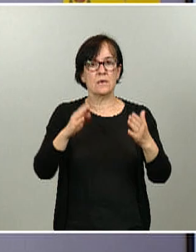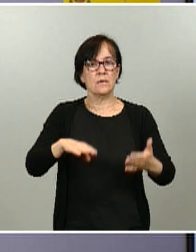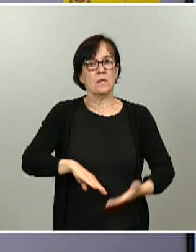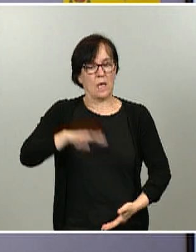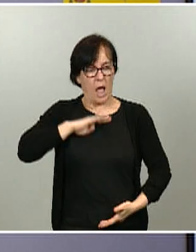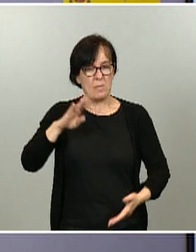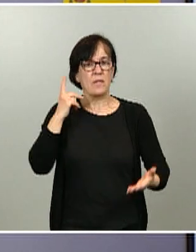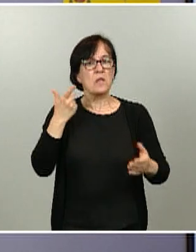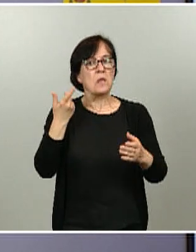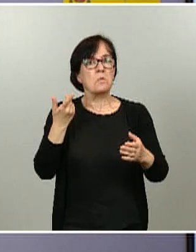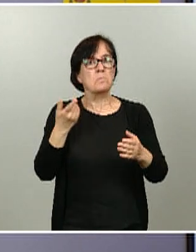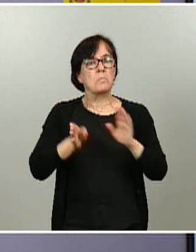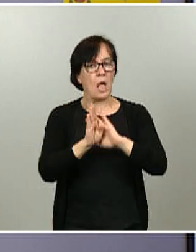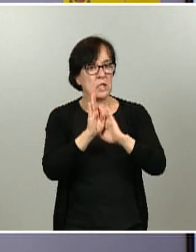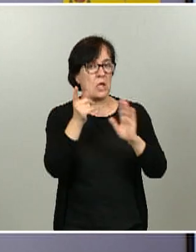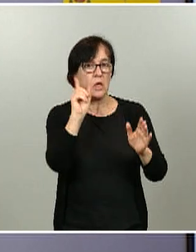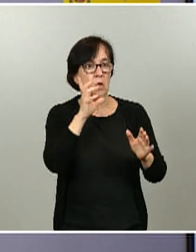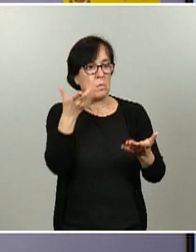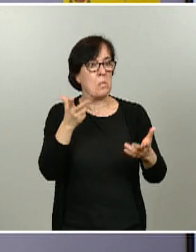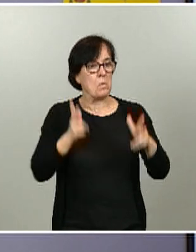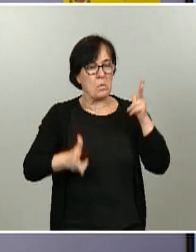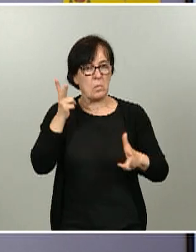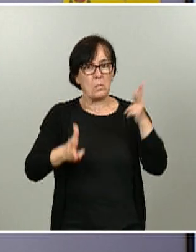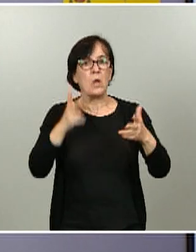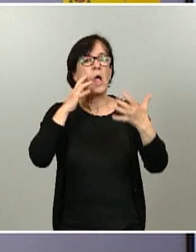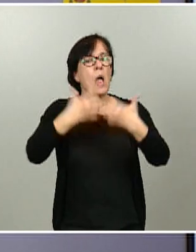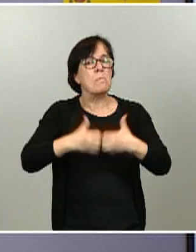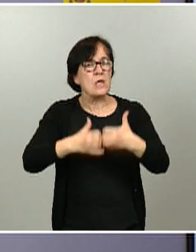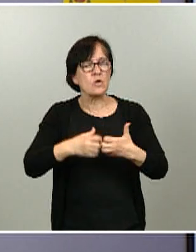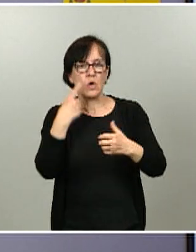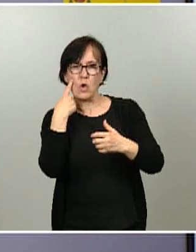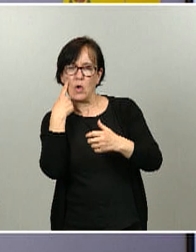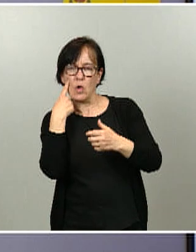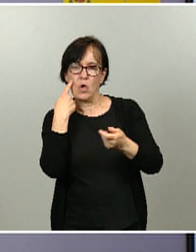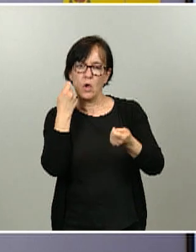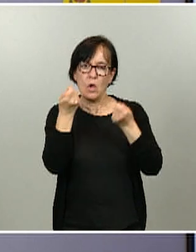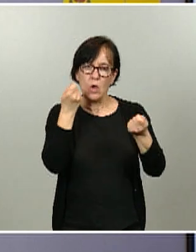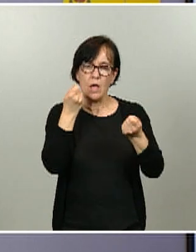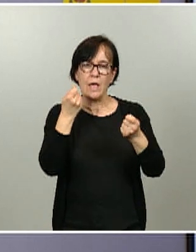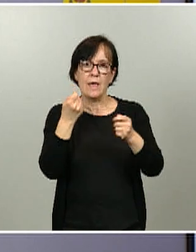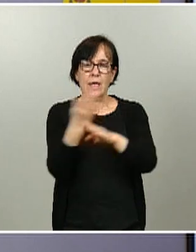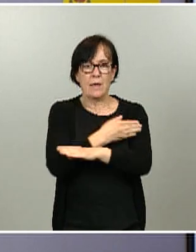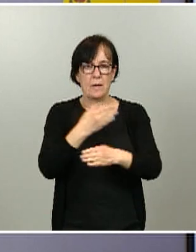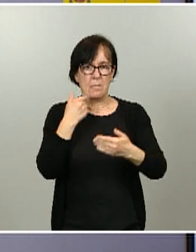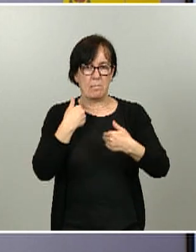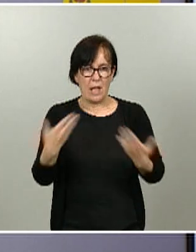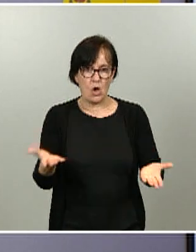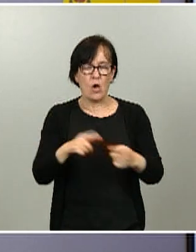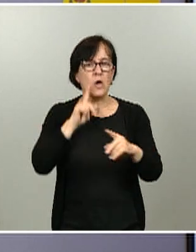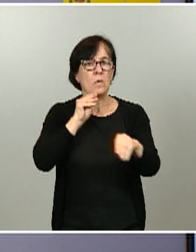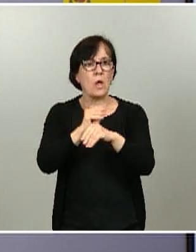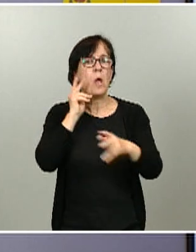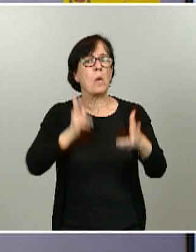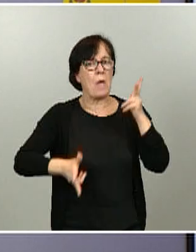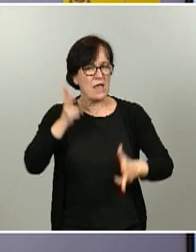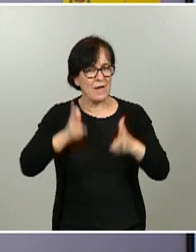tiene, si los mecanismos de vigilancia y de detección precoz se mantienen, porque el País Vasco lo está haciendo